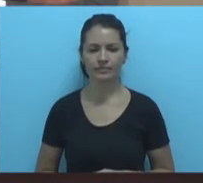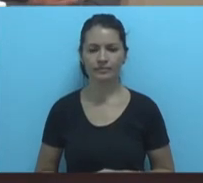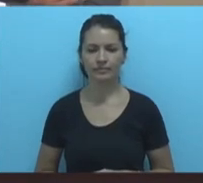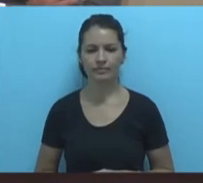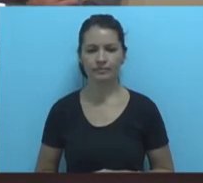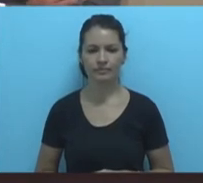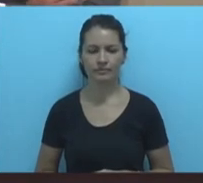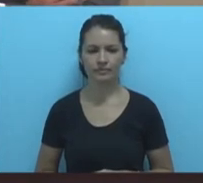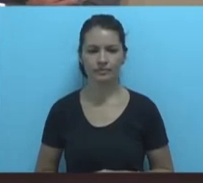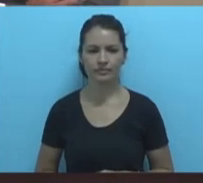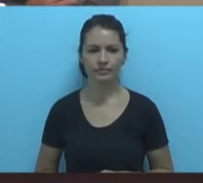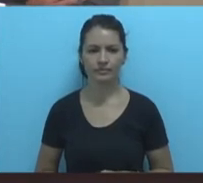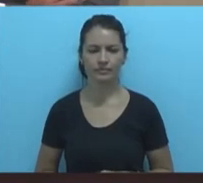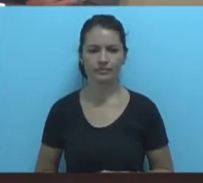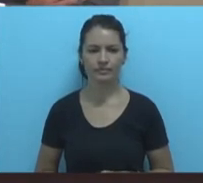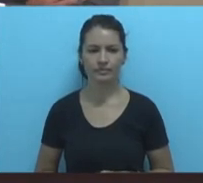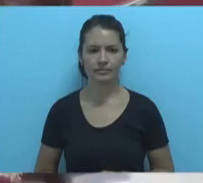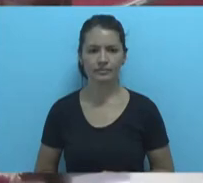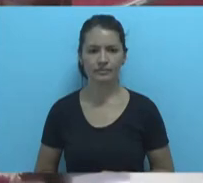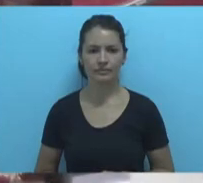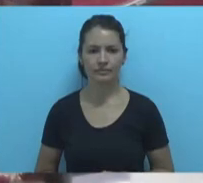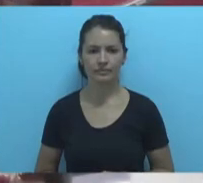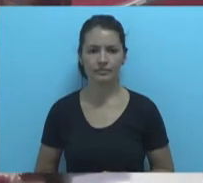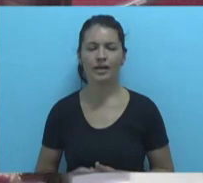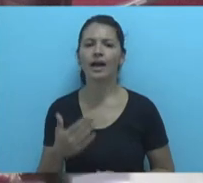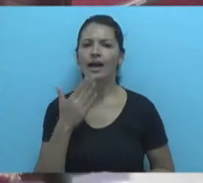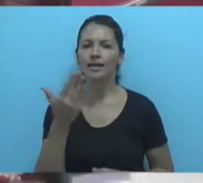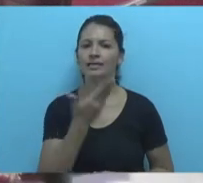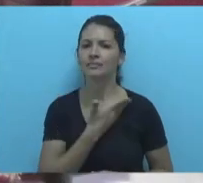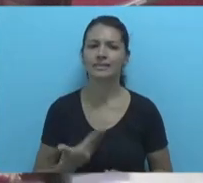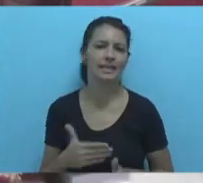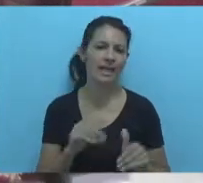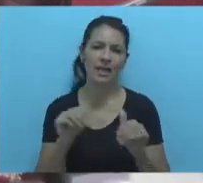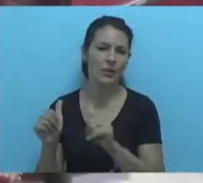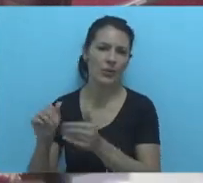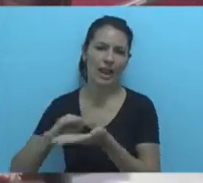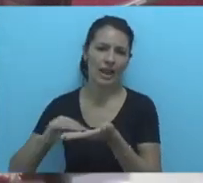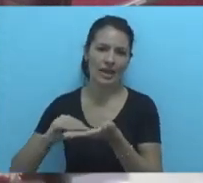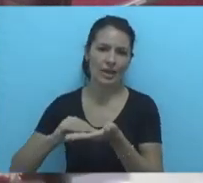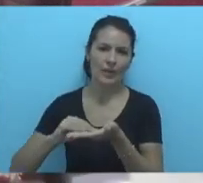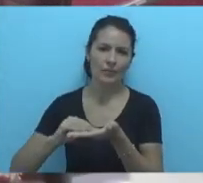Diputada Ximena Sola, sí. Gracias, señor Presidente. En el mismo sentido que la diputada Armas Velati,